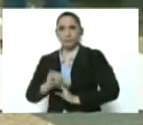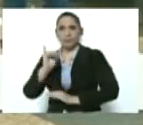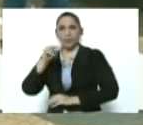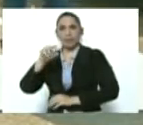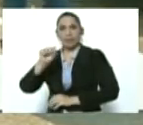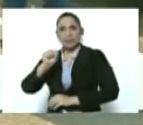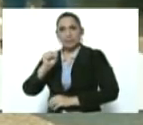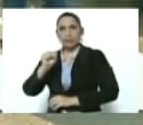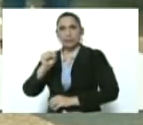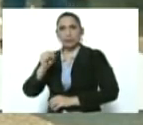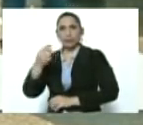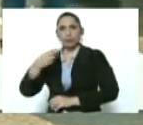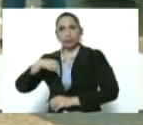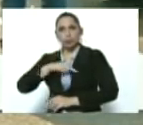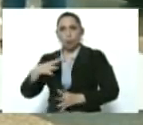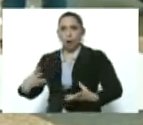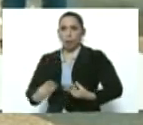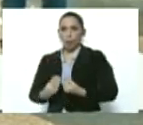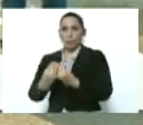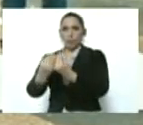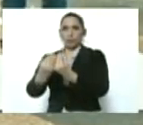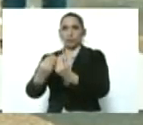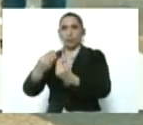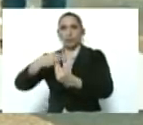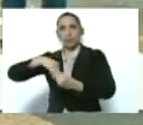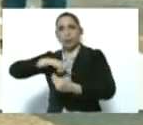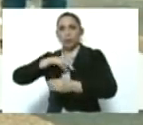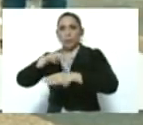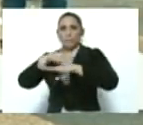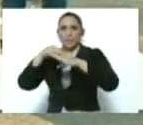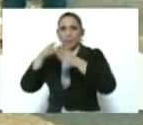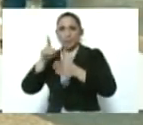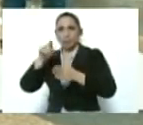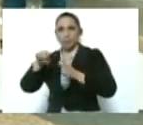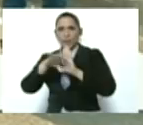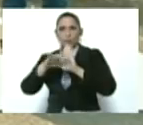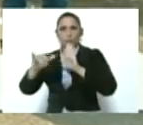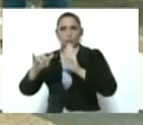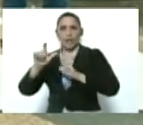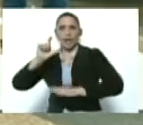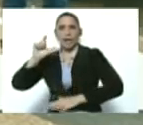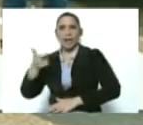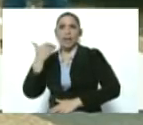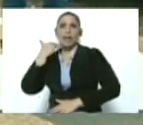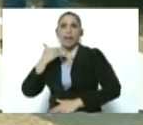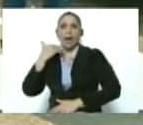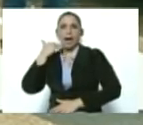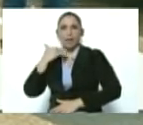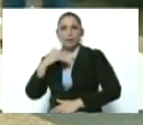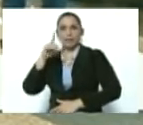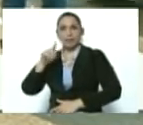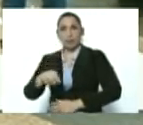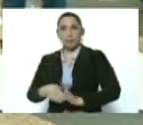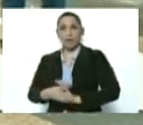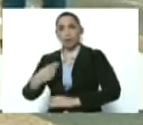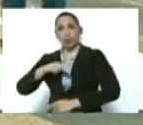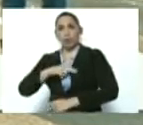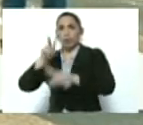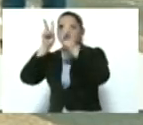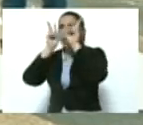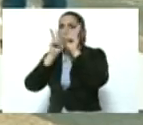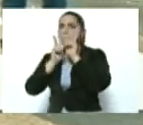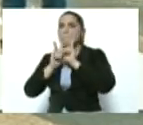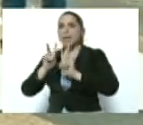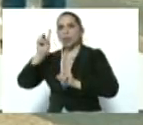nos acompañó nuestro ministro de obra pública general paredes y la constituyente gladys requena asimismo hemos desinfectado